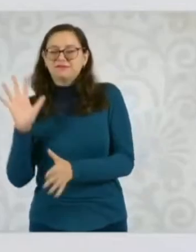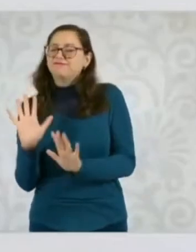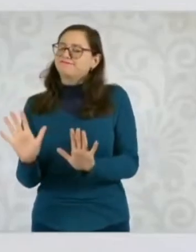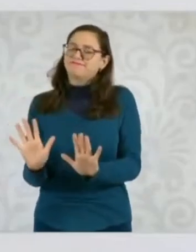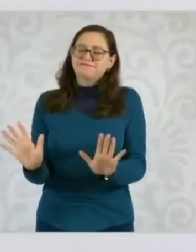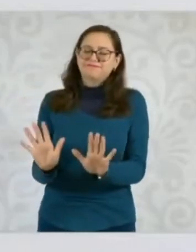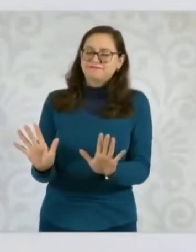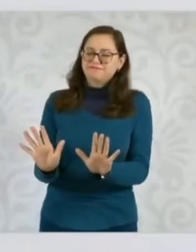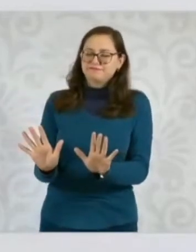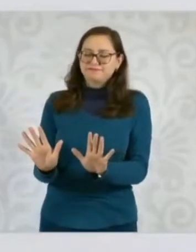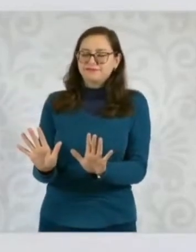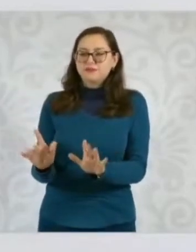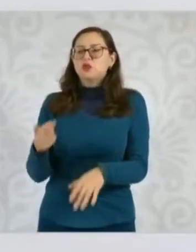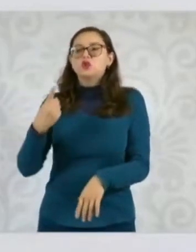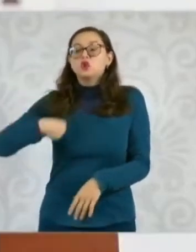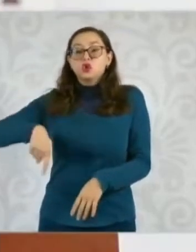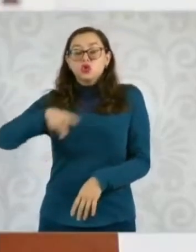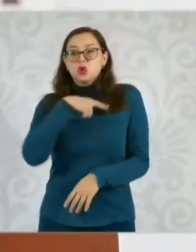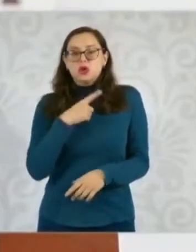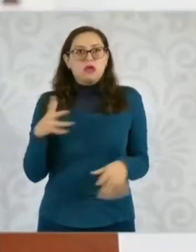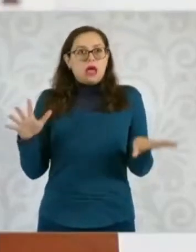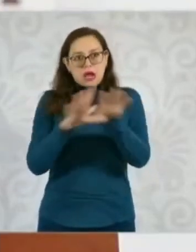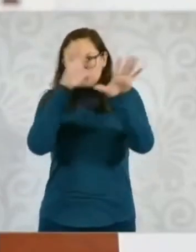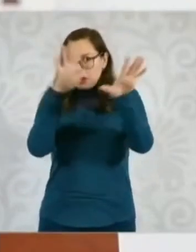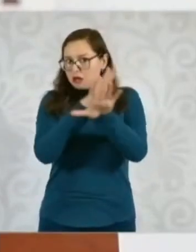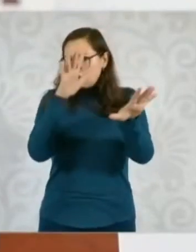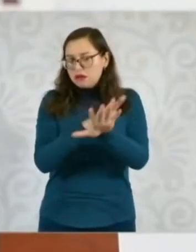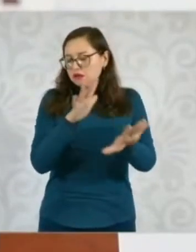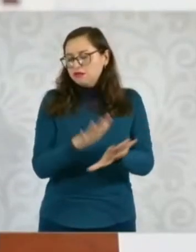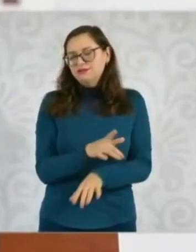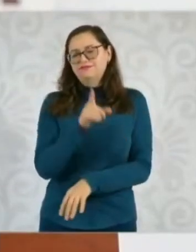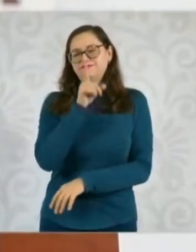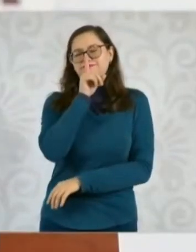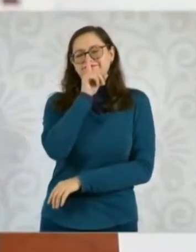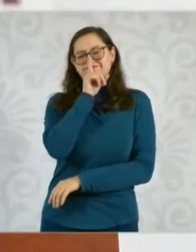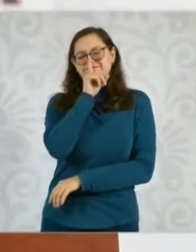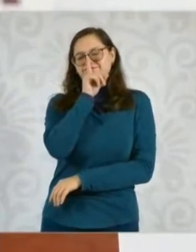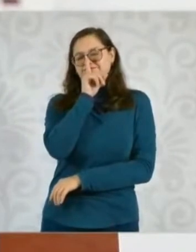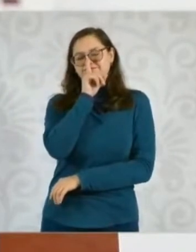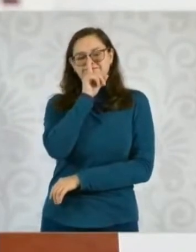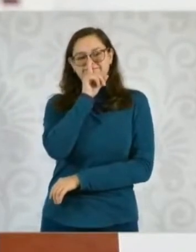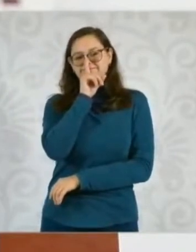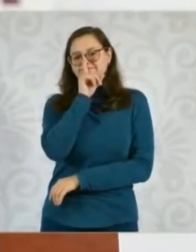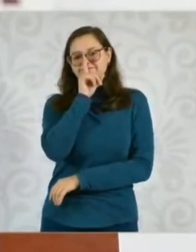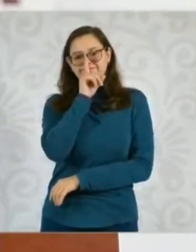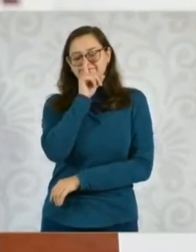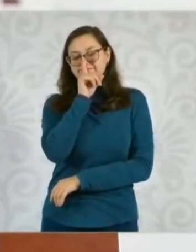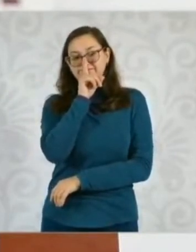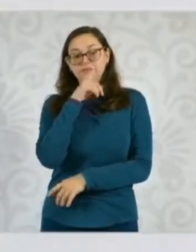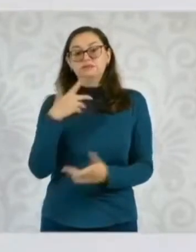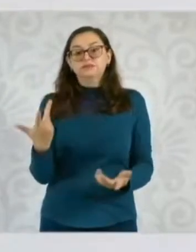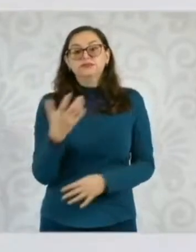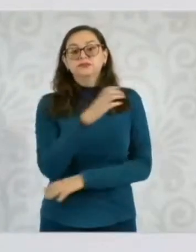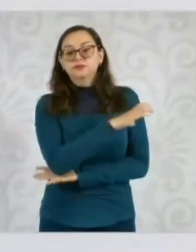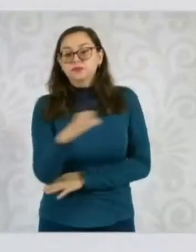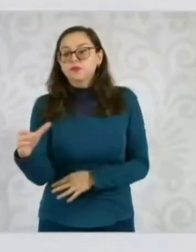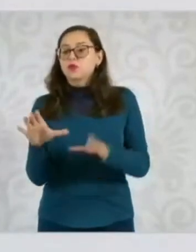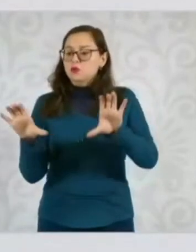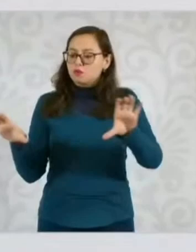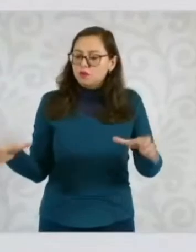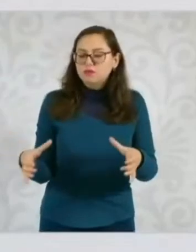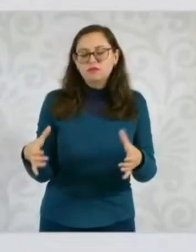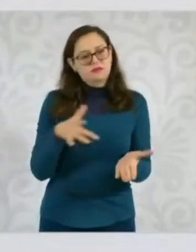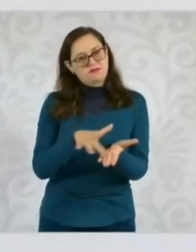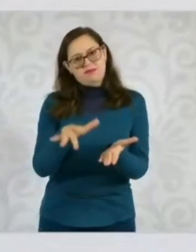hasta este momento. No lo tenemos pensado. Por supuesto, ejidos y comunidades se les va a apoyar. Justo ayer tuve